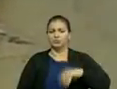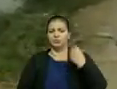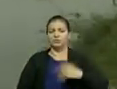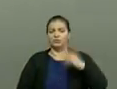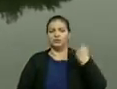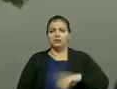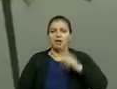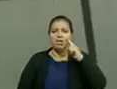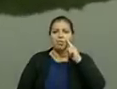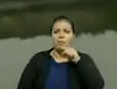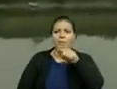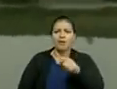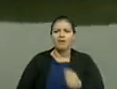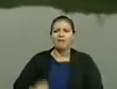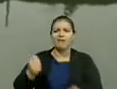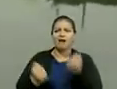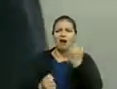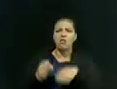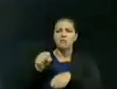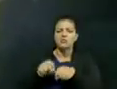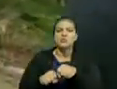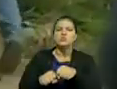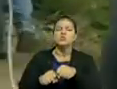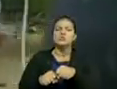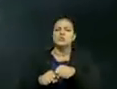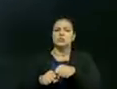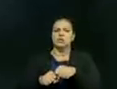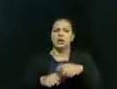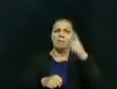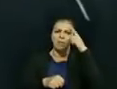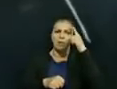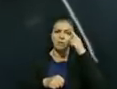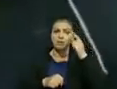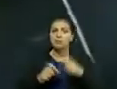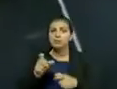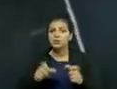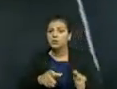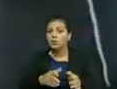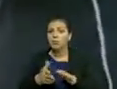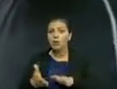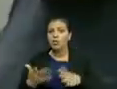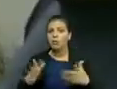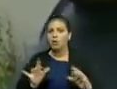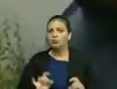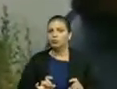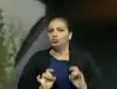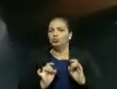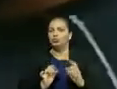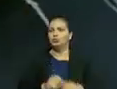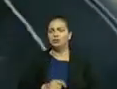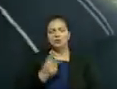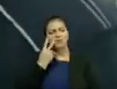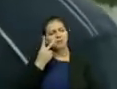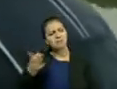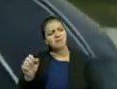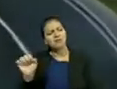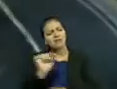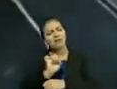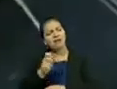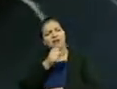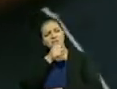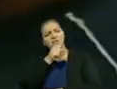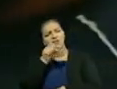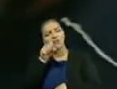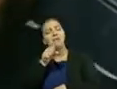pero quieren evitar que mañana más tarde ocurra otra desgracia. Mire cómo quedó mi carro, tanto esfuerzo que se compró. Tanto esfuerzo, caballero. ¿Cómo